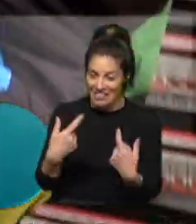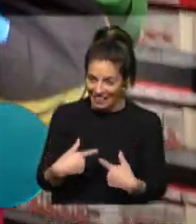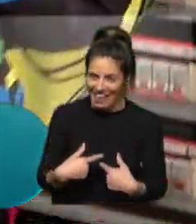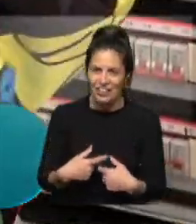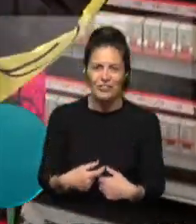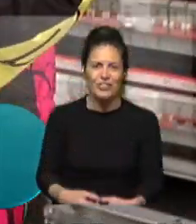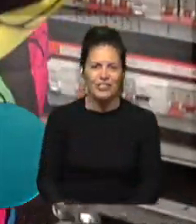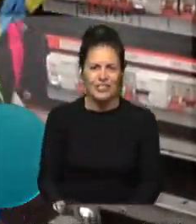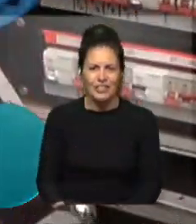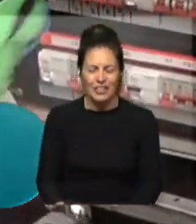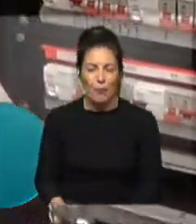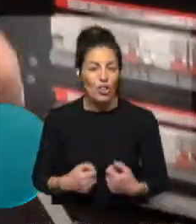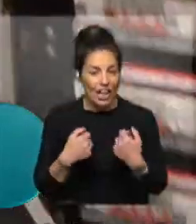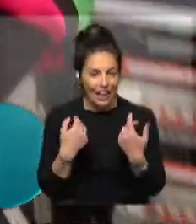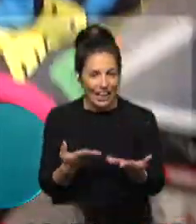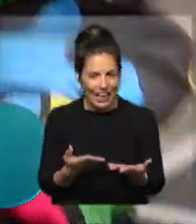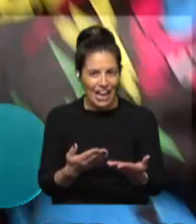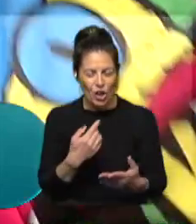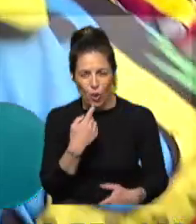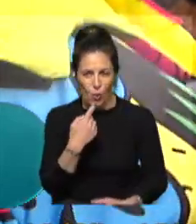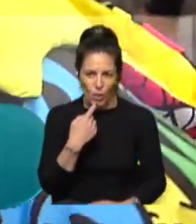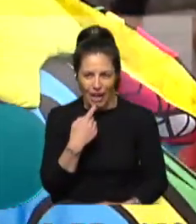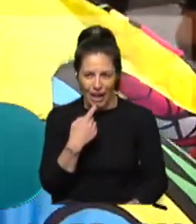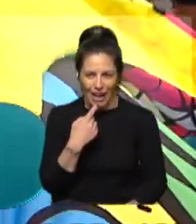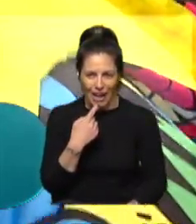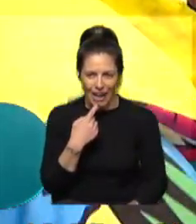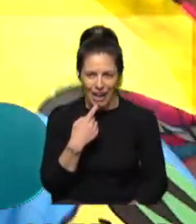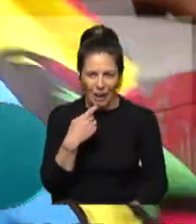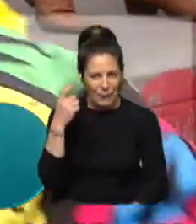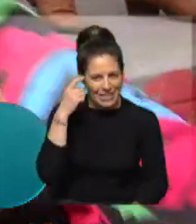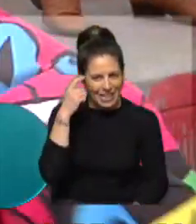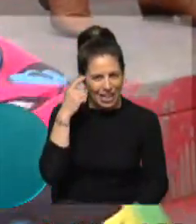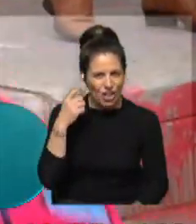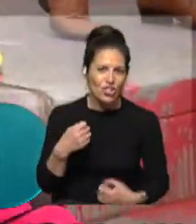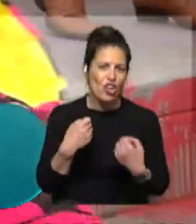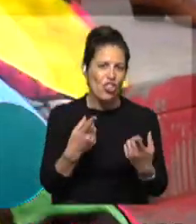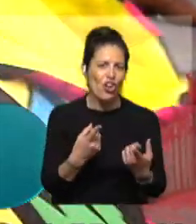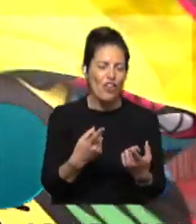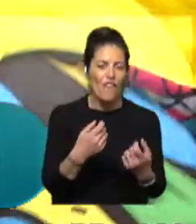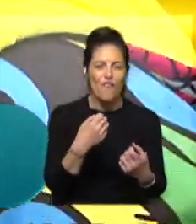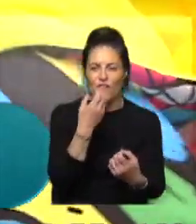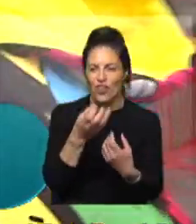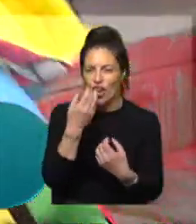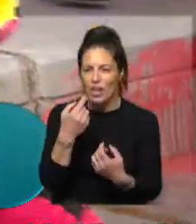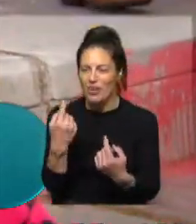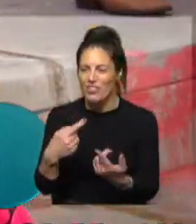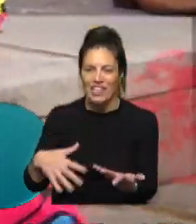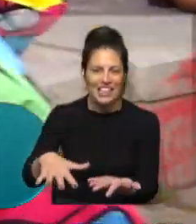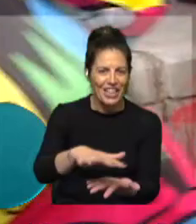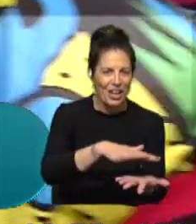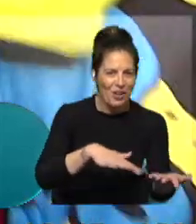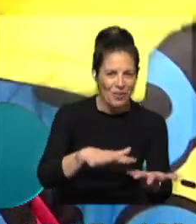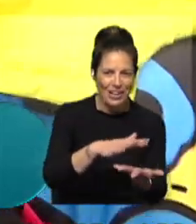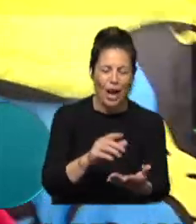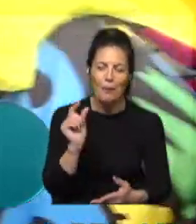o no? Son medio de decir, lo dudás, lo pensás un poco. Y pasa que yo soy eso que dejan flores por varios lugares, ¿viste? Entonces, no me da... Sos un picaflor,